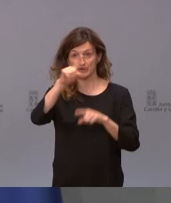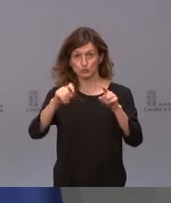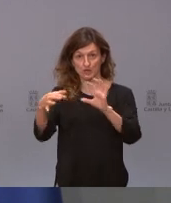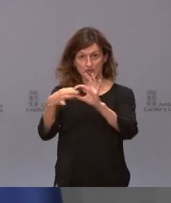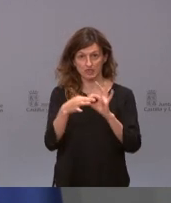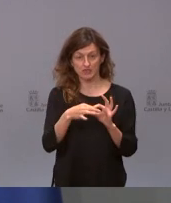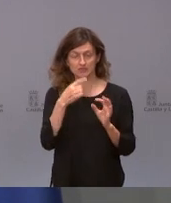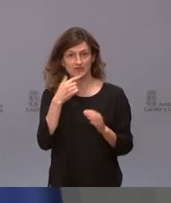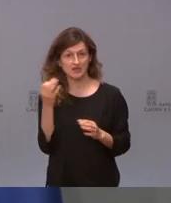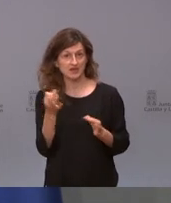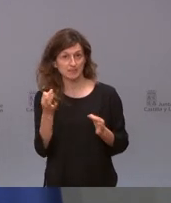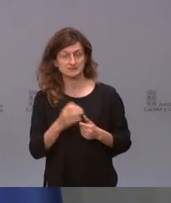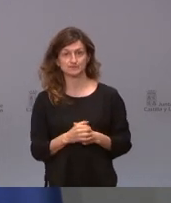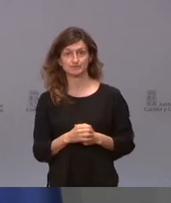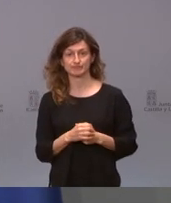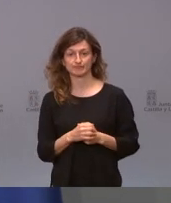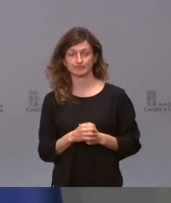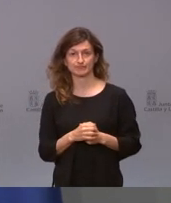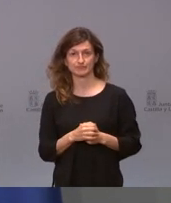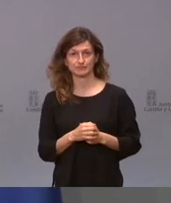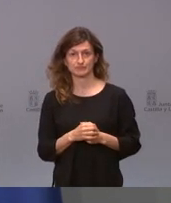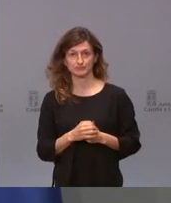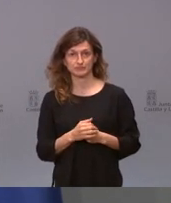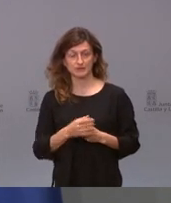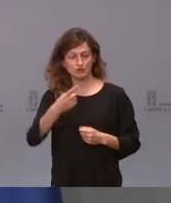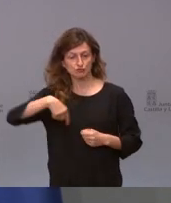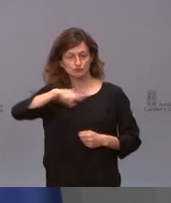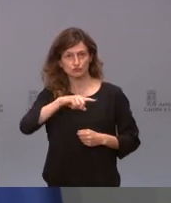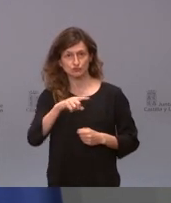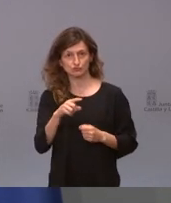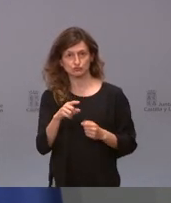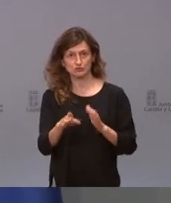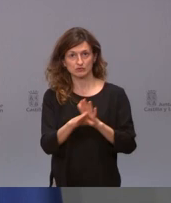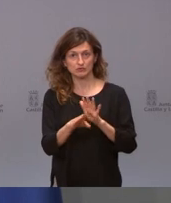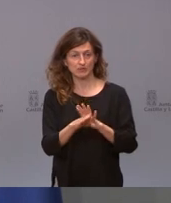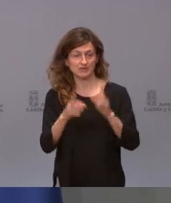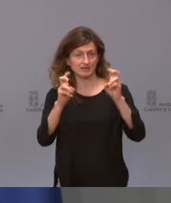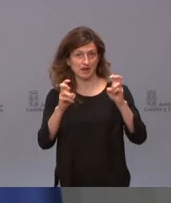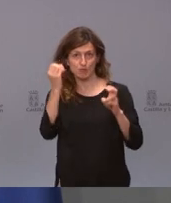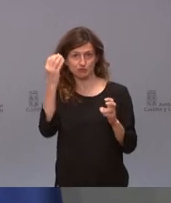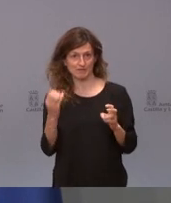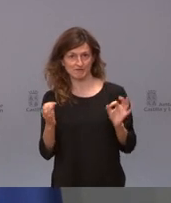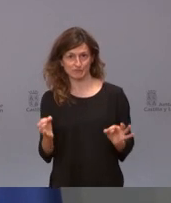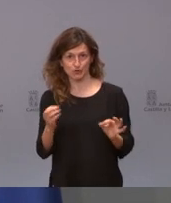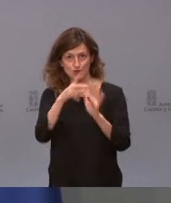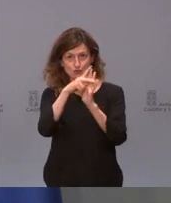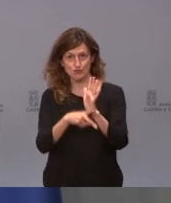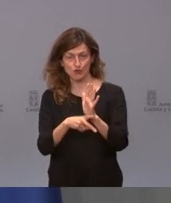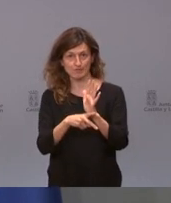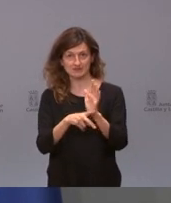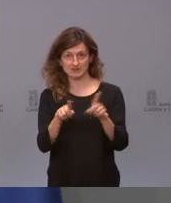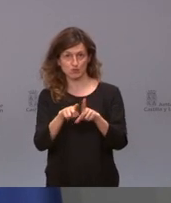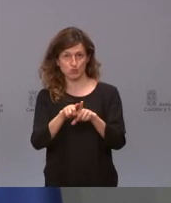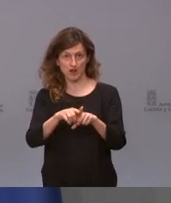hacía que qué va a pasar bueno pues evidentemente nosotros vamos a seguir aplicando el semáforo es decir vamos a seguir aplicando las normas que nos hemos dado